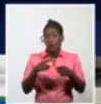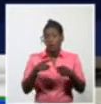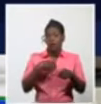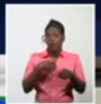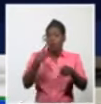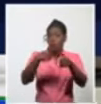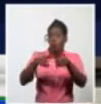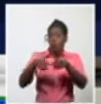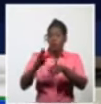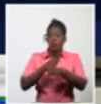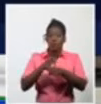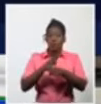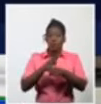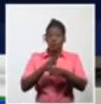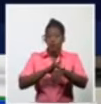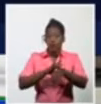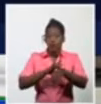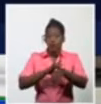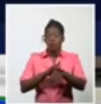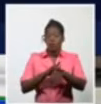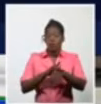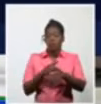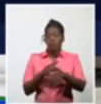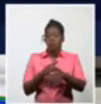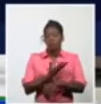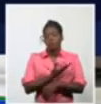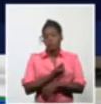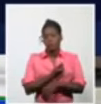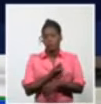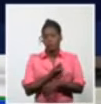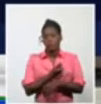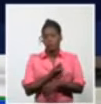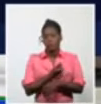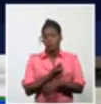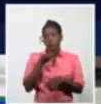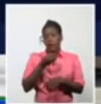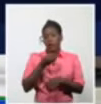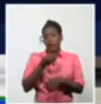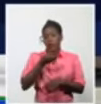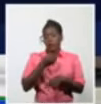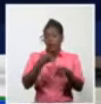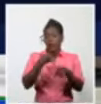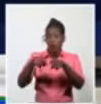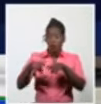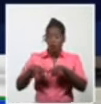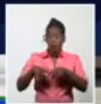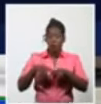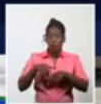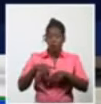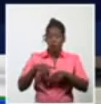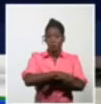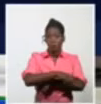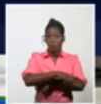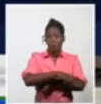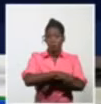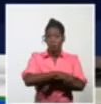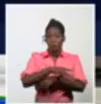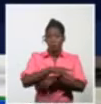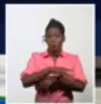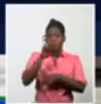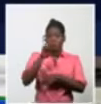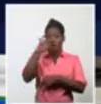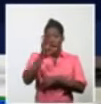fallezca, podemos decir que en la región de las Américas la letalidad promedio es de